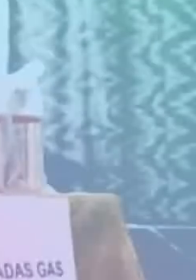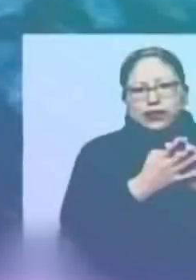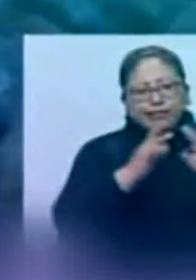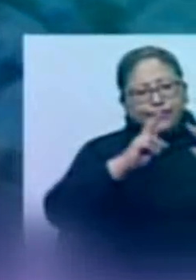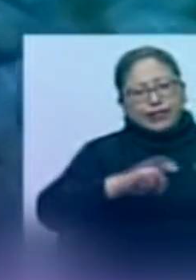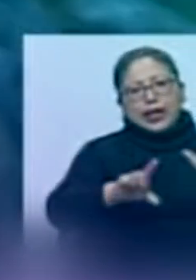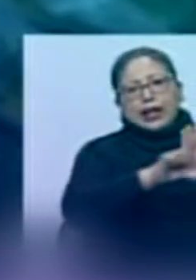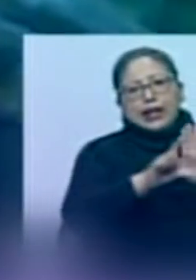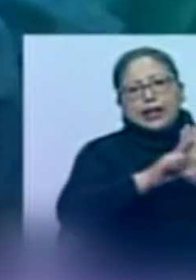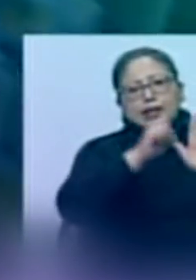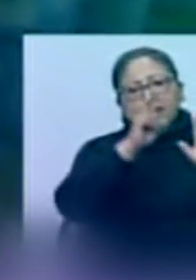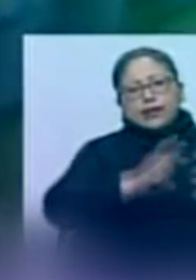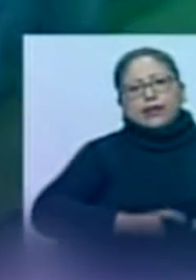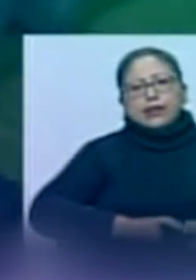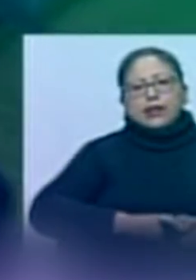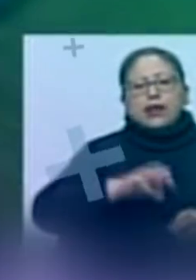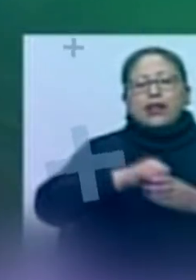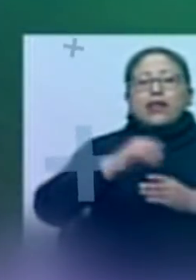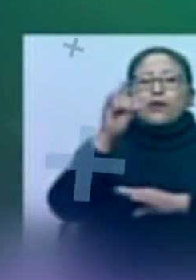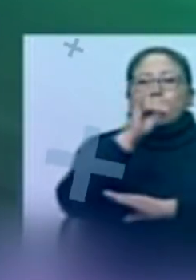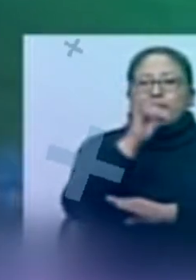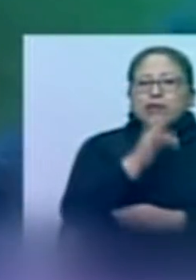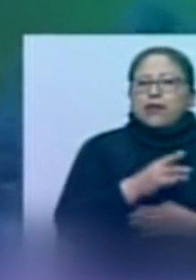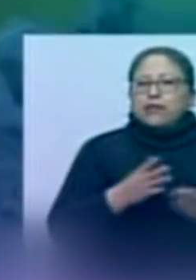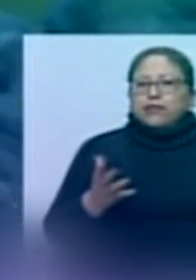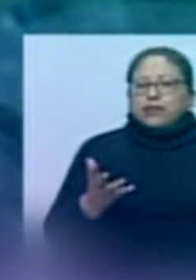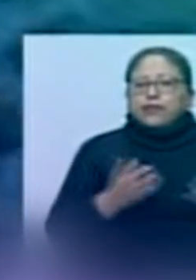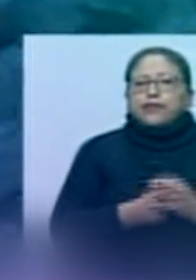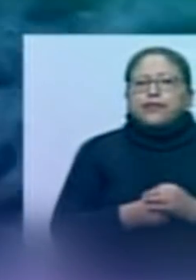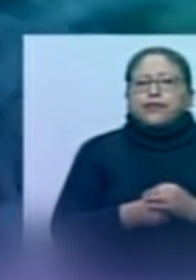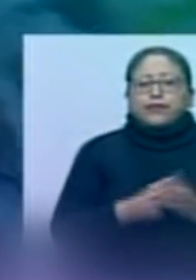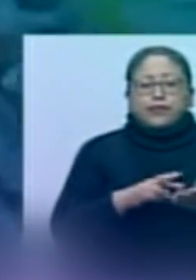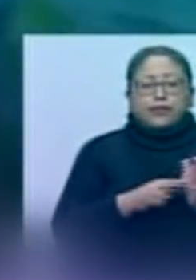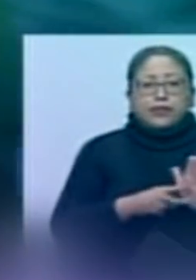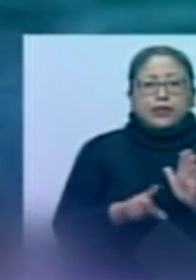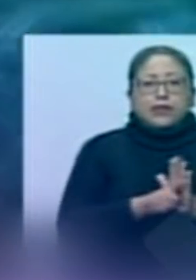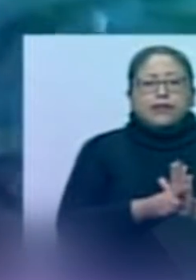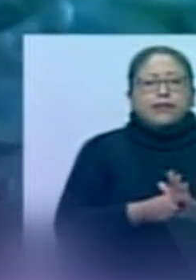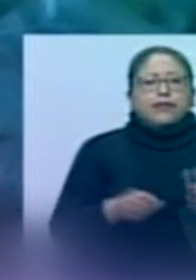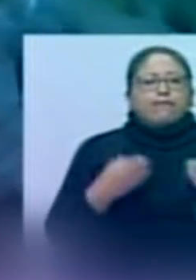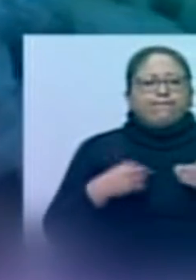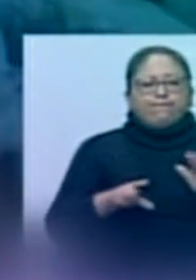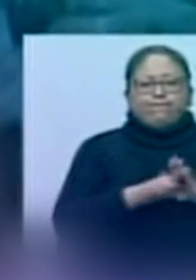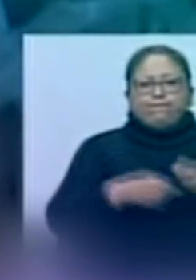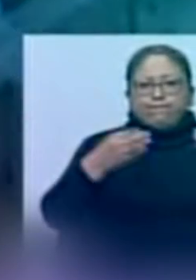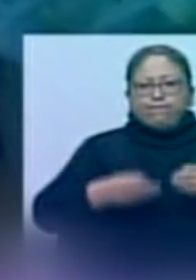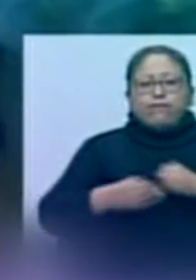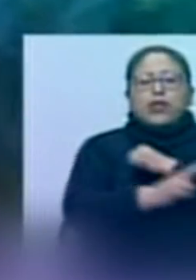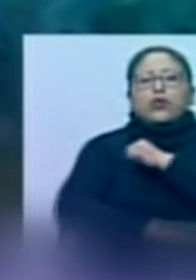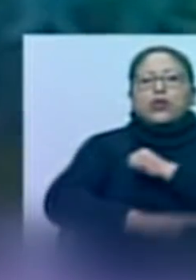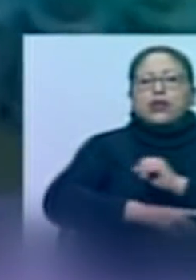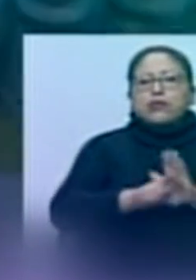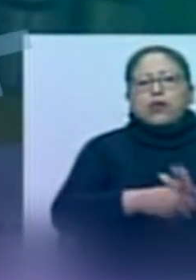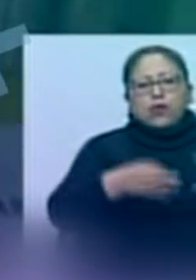Lo que pasó en territorio nacional se encuentra tipificado bajo nuestro ordenamiento jurídico nacional y